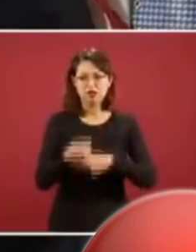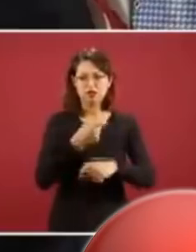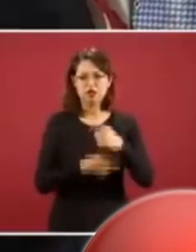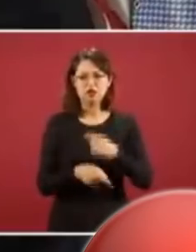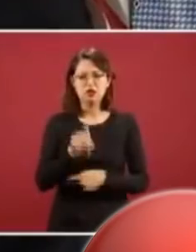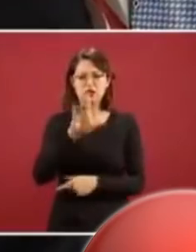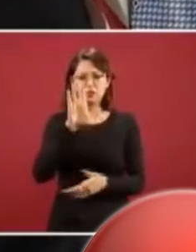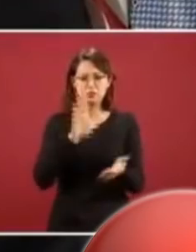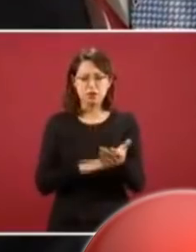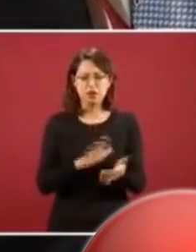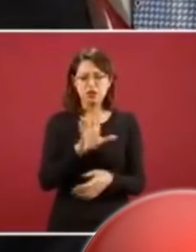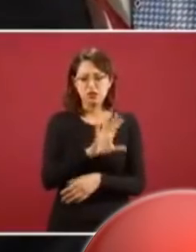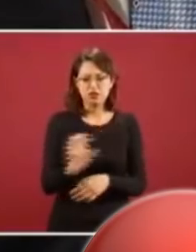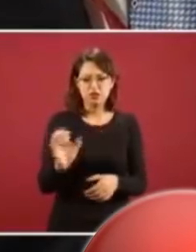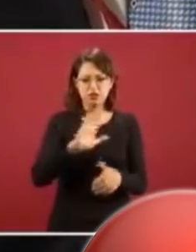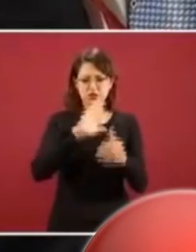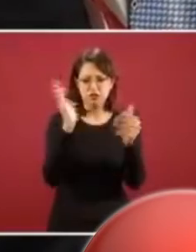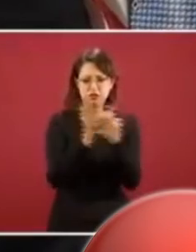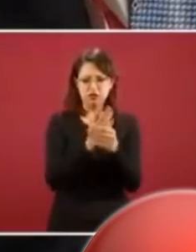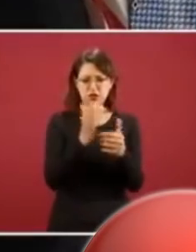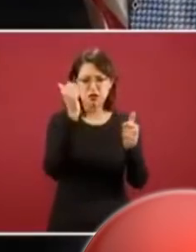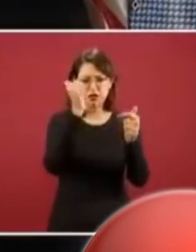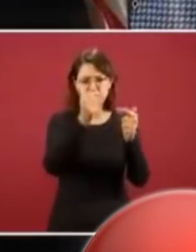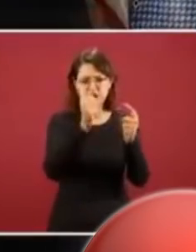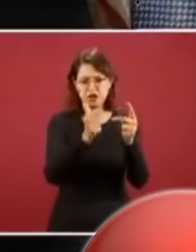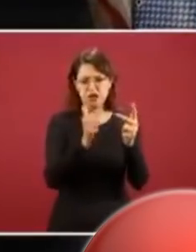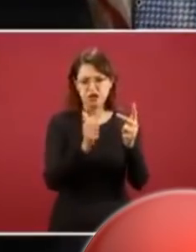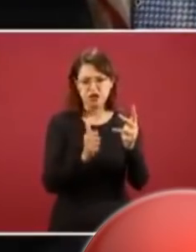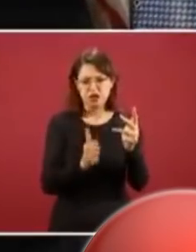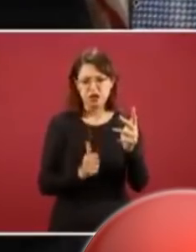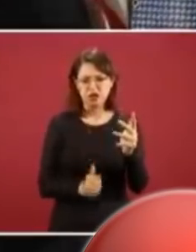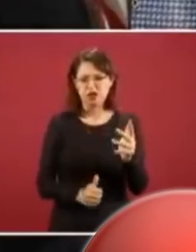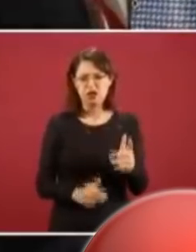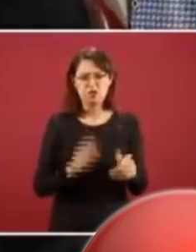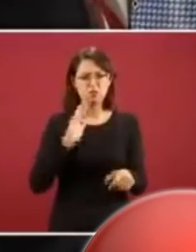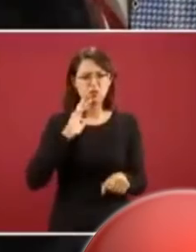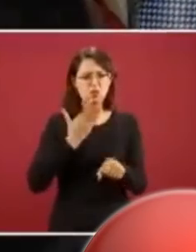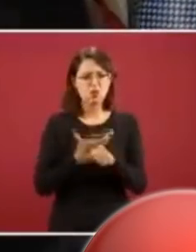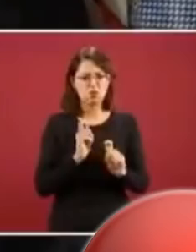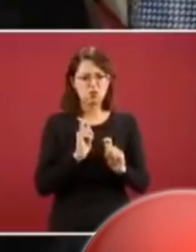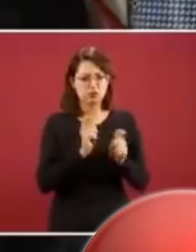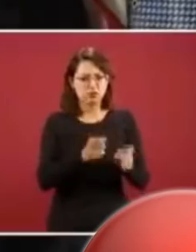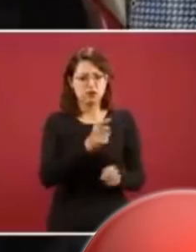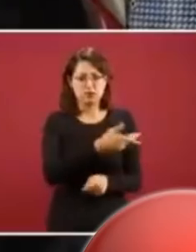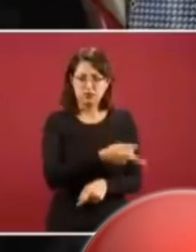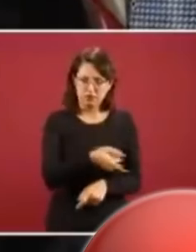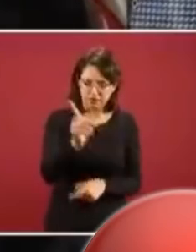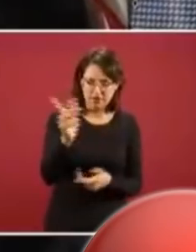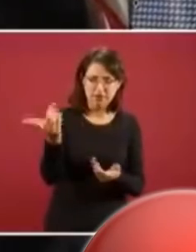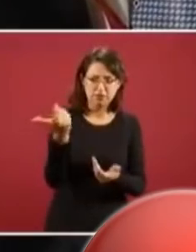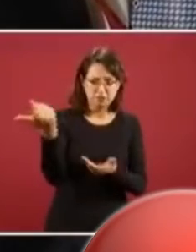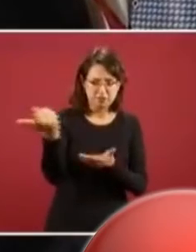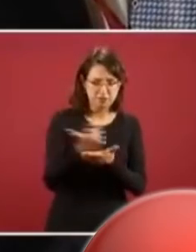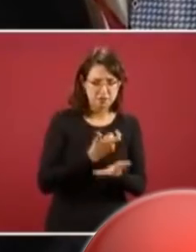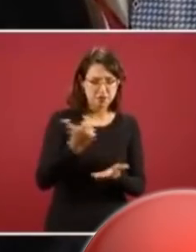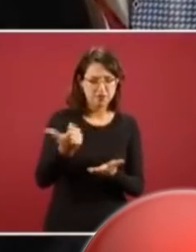de 1.500 expedientes por cada ejecutivo fiscal o ejecutivo de recaudación.